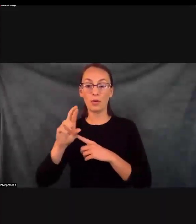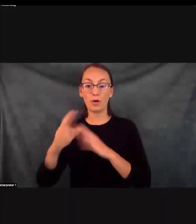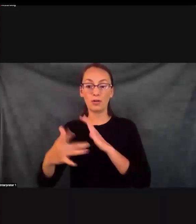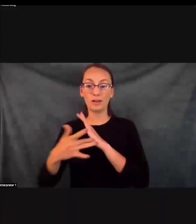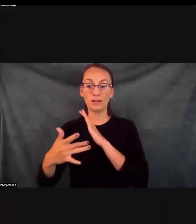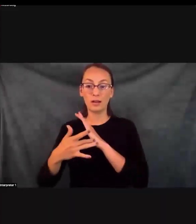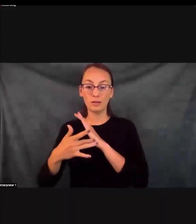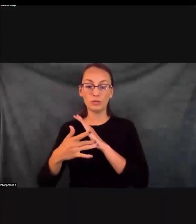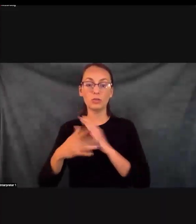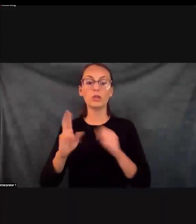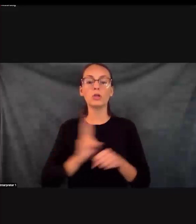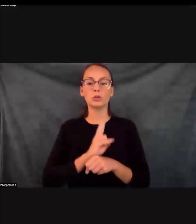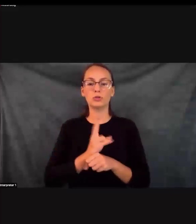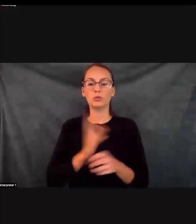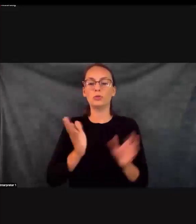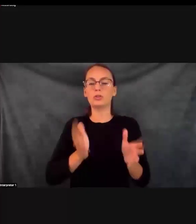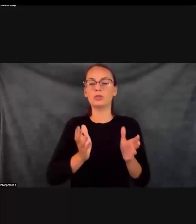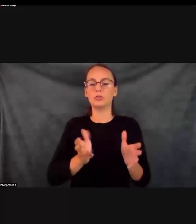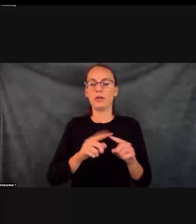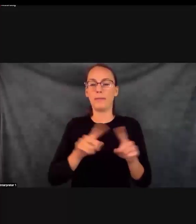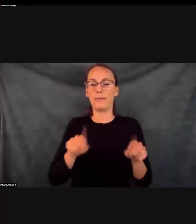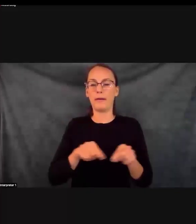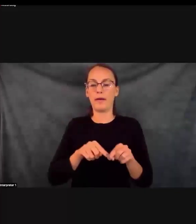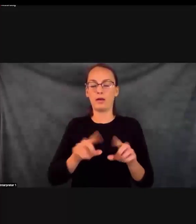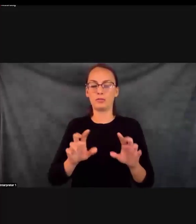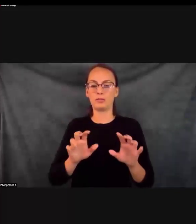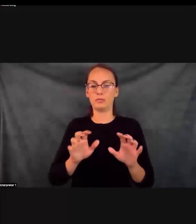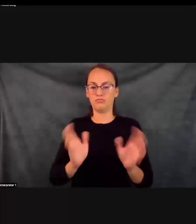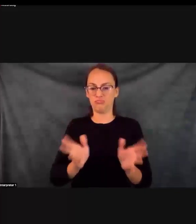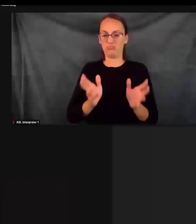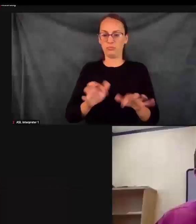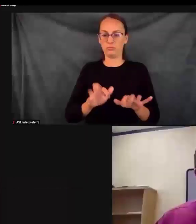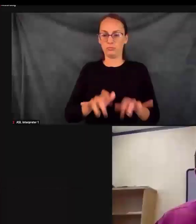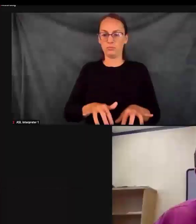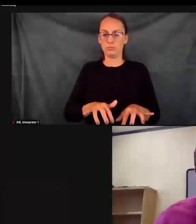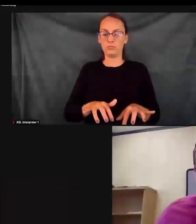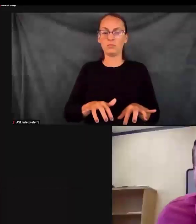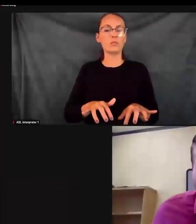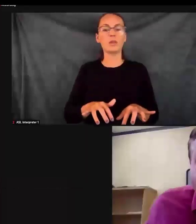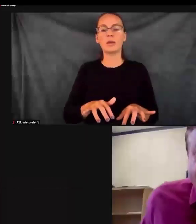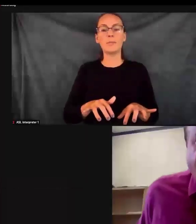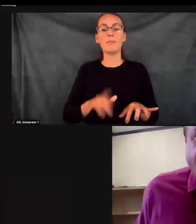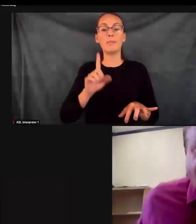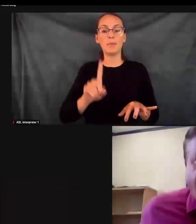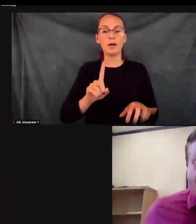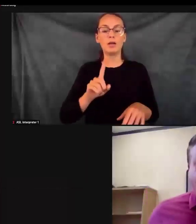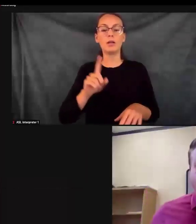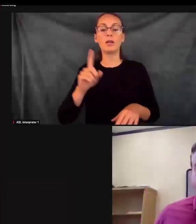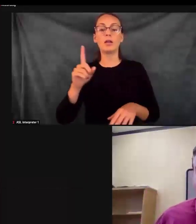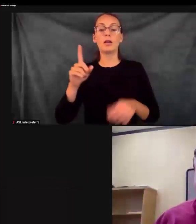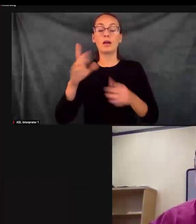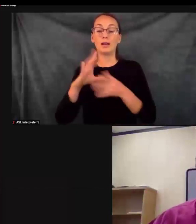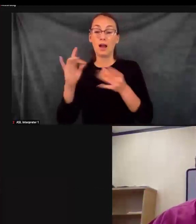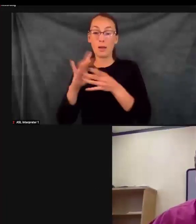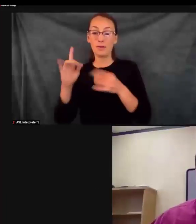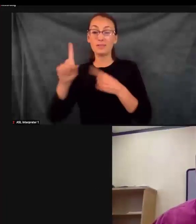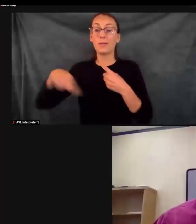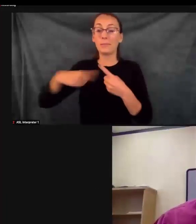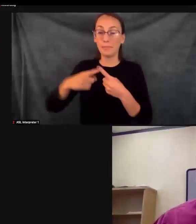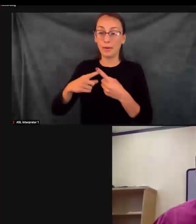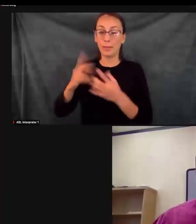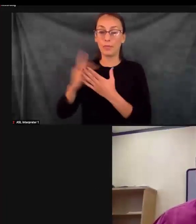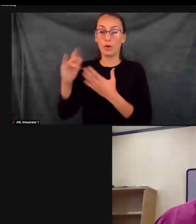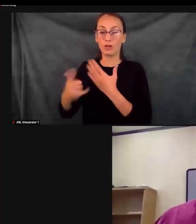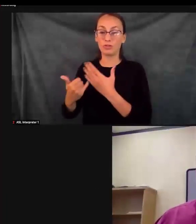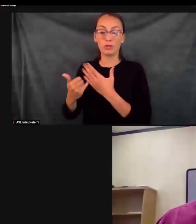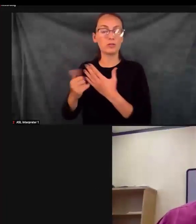del webinario, utilice el chat para enviar un mensaje, pero no vamos a responder a los comentarios acerca del proyecto